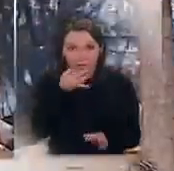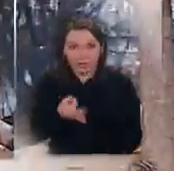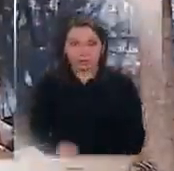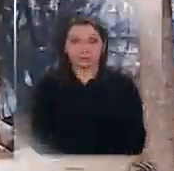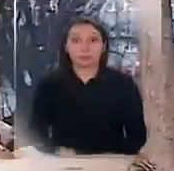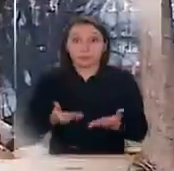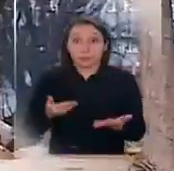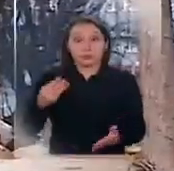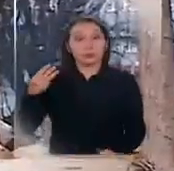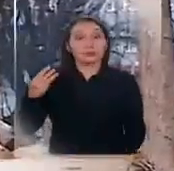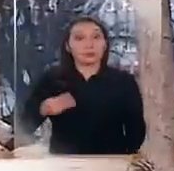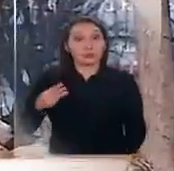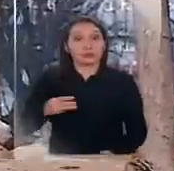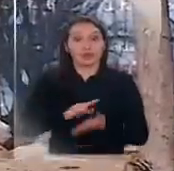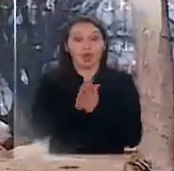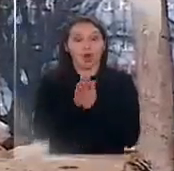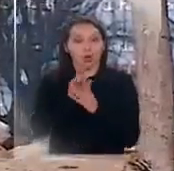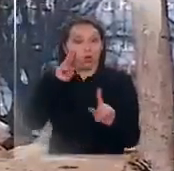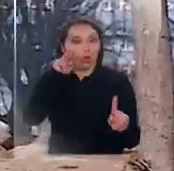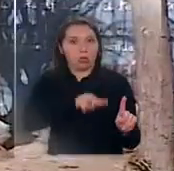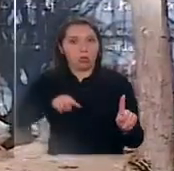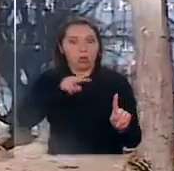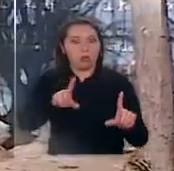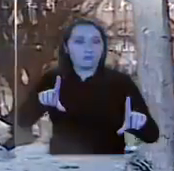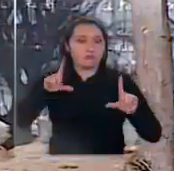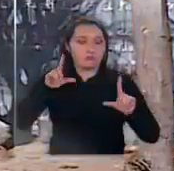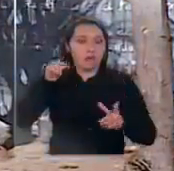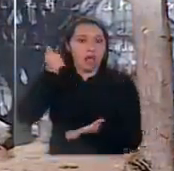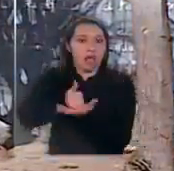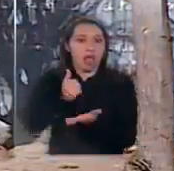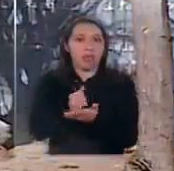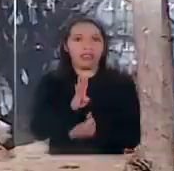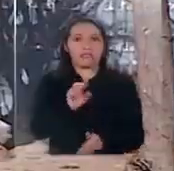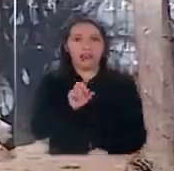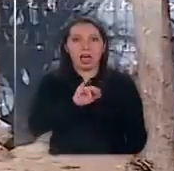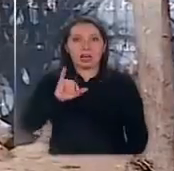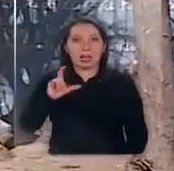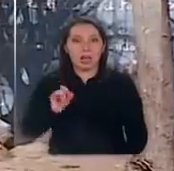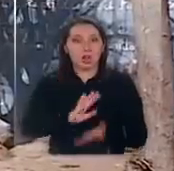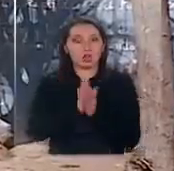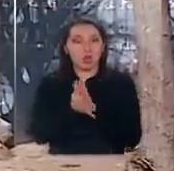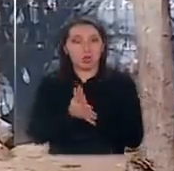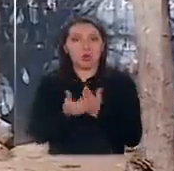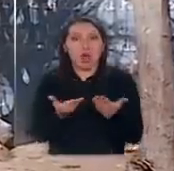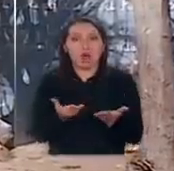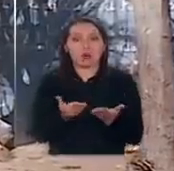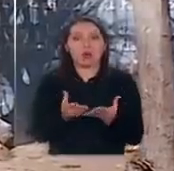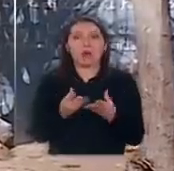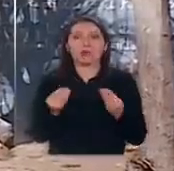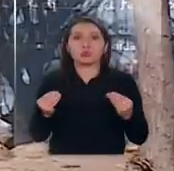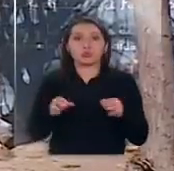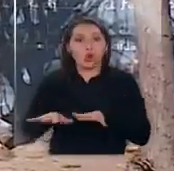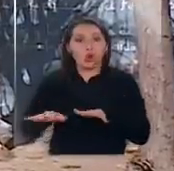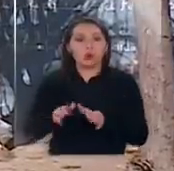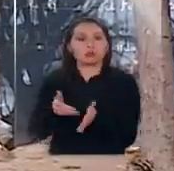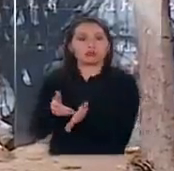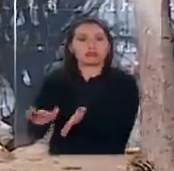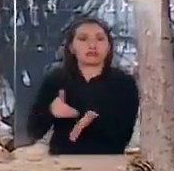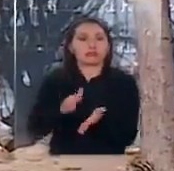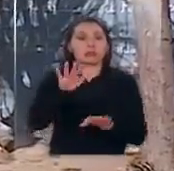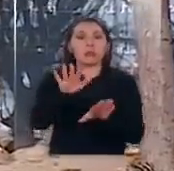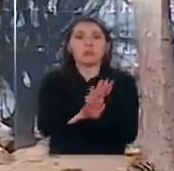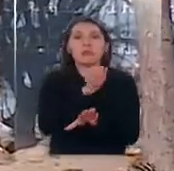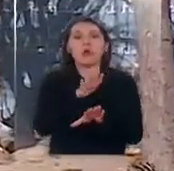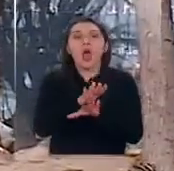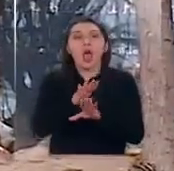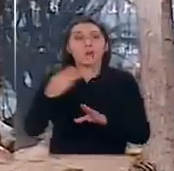el municipio, todo gira en torno a la alcaldesa Barriga, a la imagen o a su nombre. Entonces, hoy día se dejan de hacer muchas cosas, muchos programas municipales,